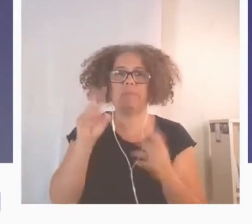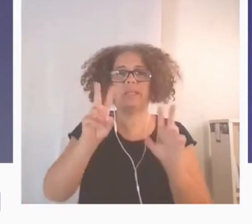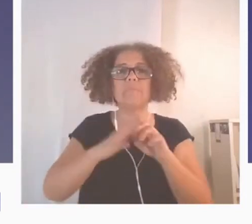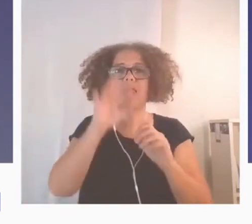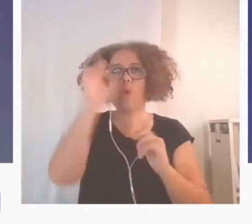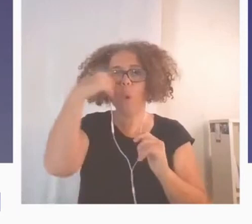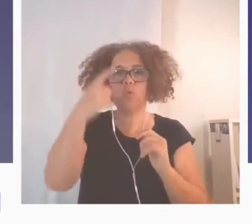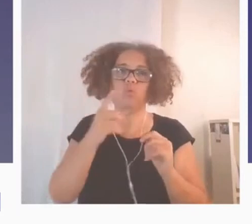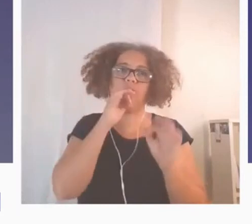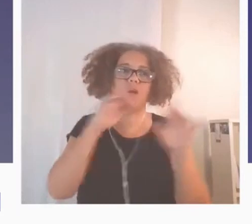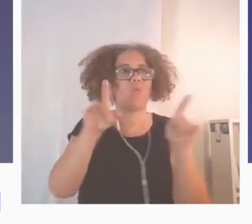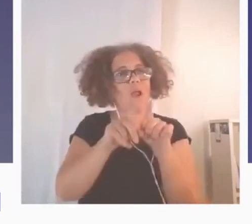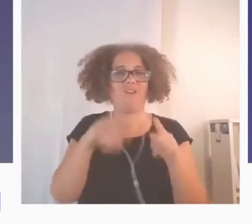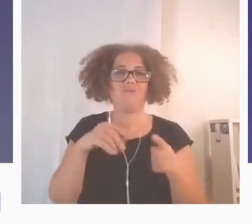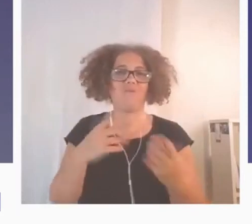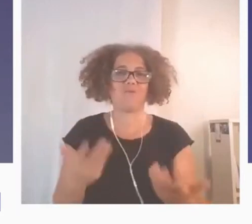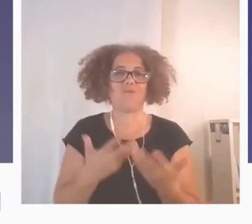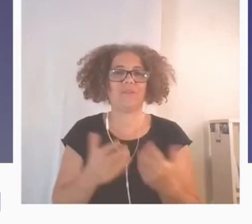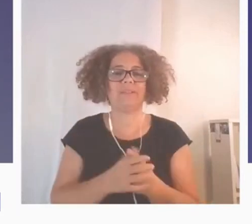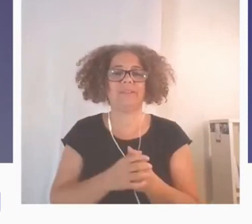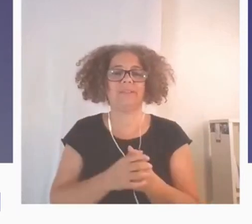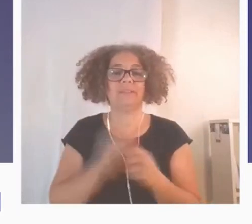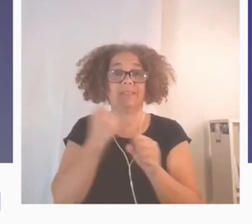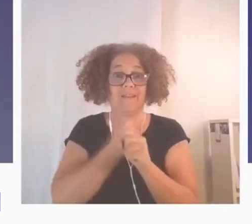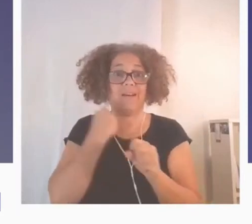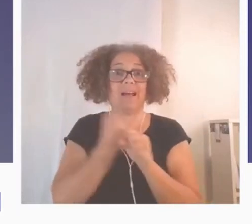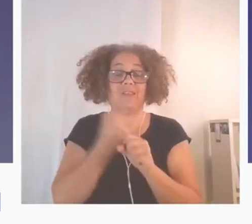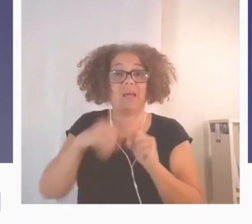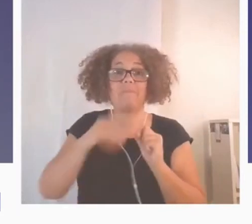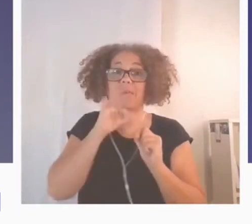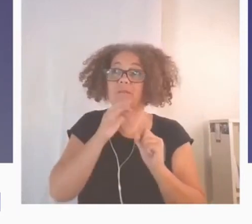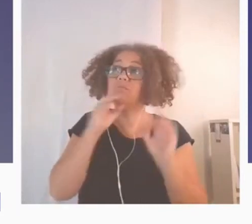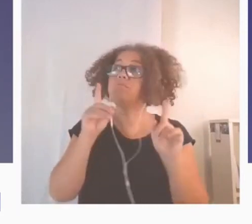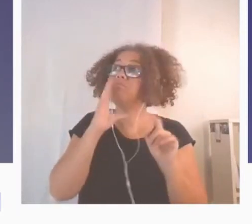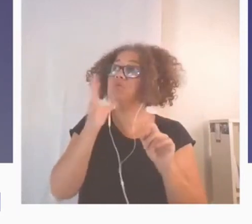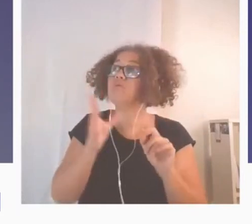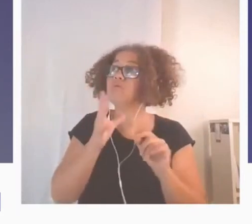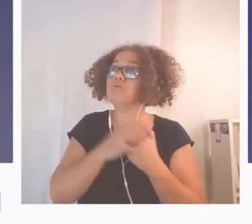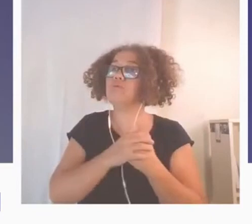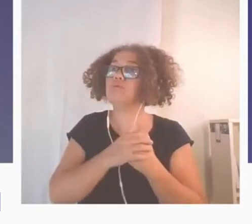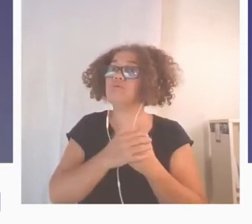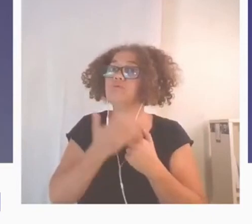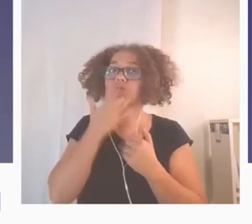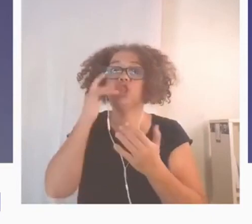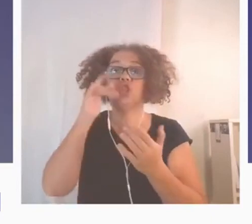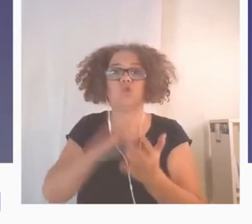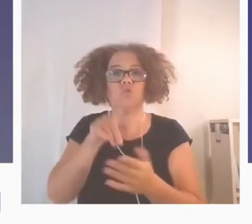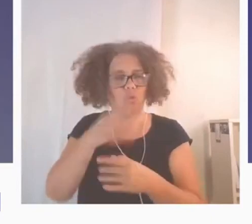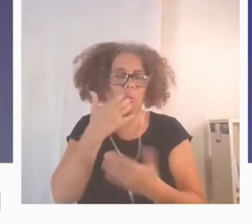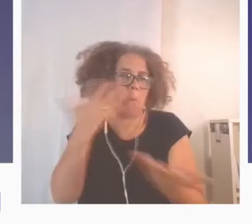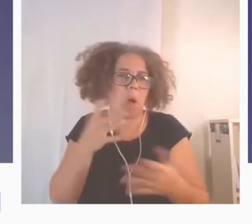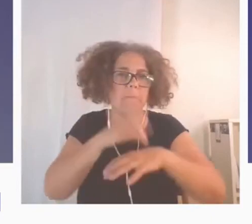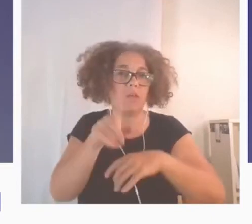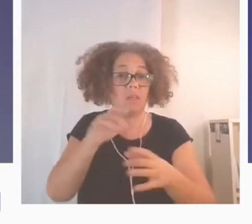nos ha parecido, lo veníamos también trabajando un tiempo, porque cuando tu médico te dice que te tienes que tomar una